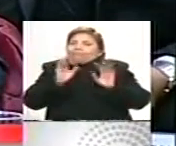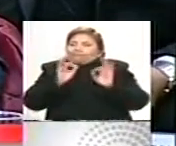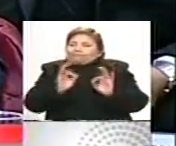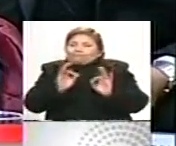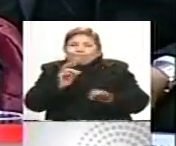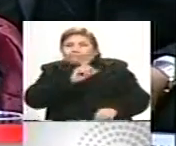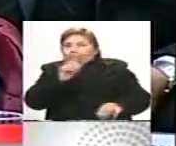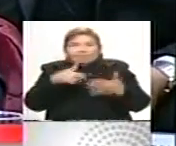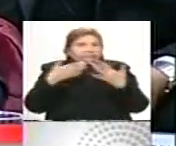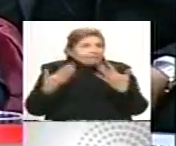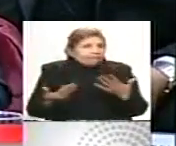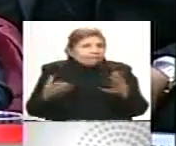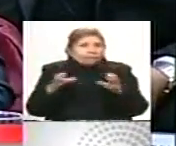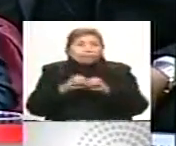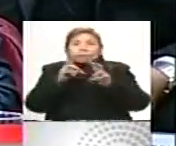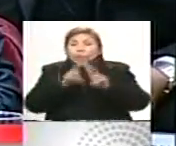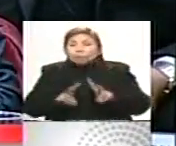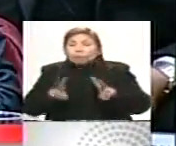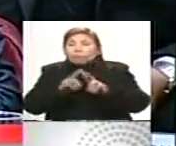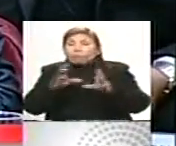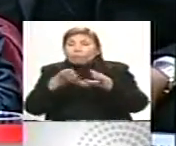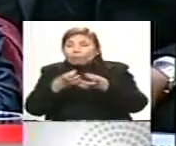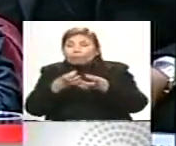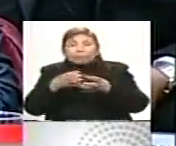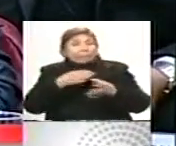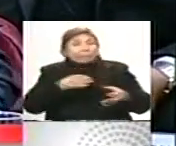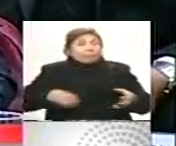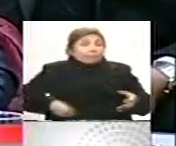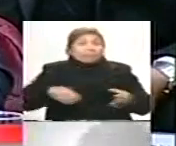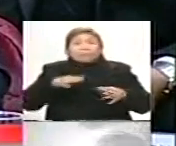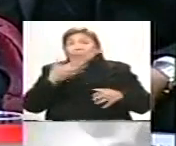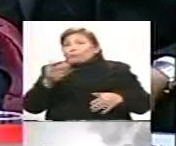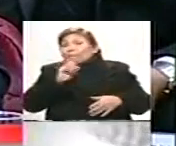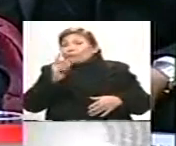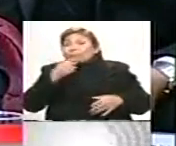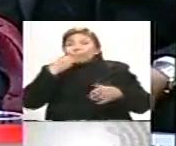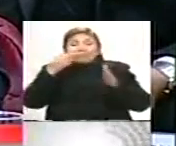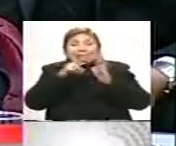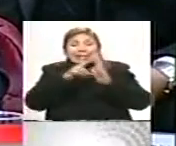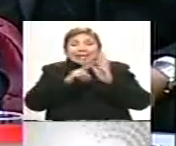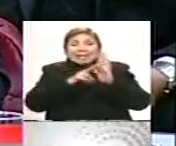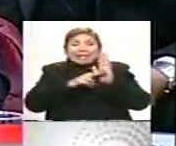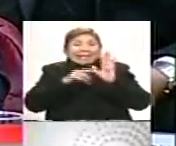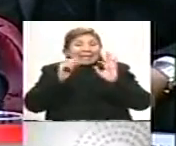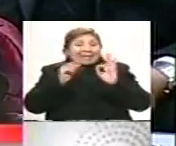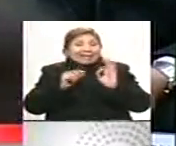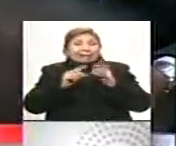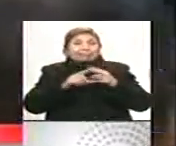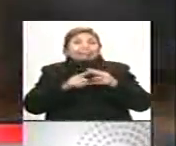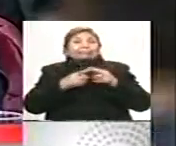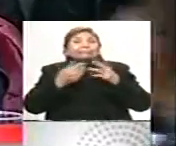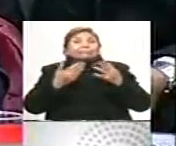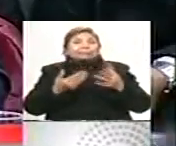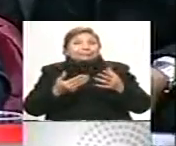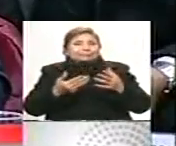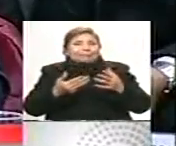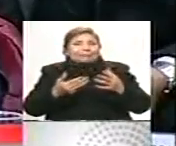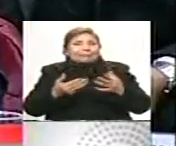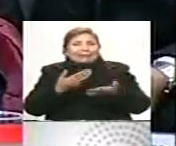no hay un gabinete válidamente constituido si es que no se cumplen estos principios,